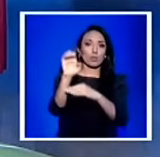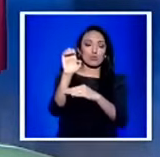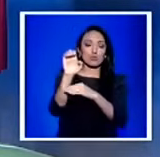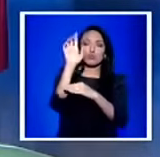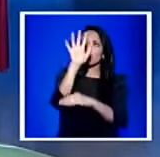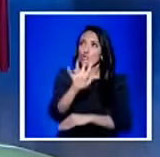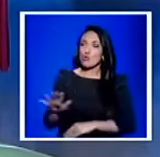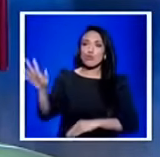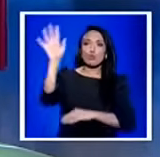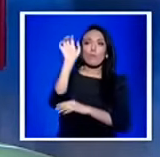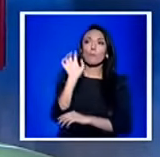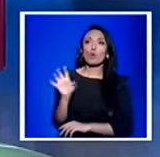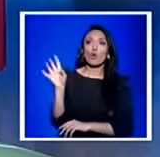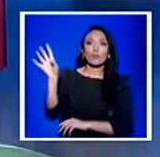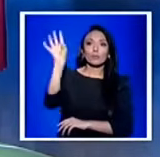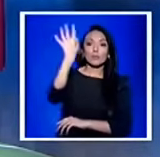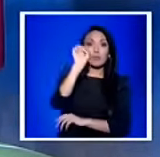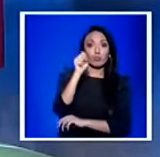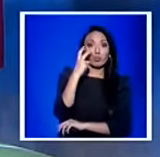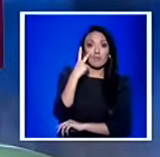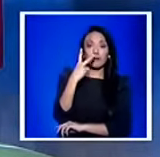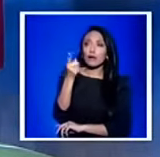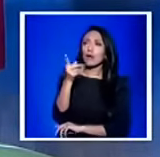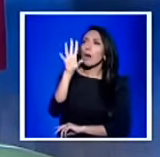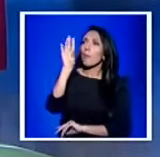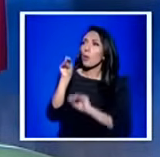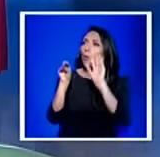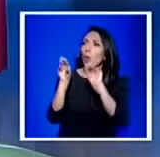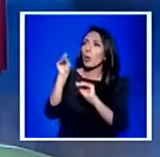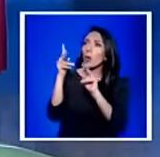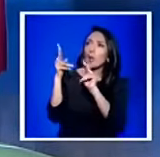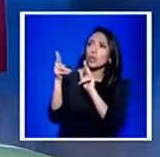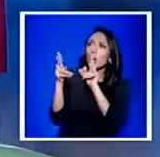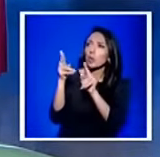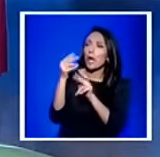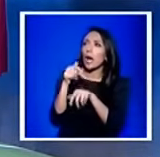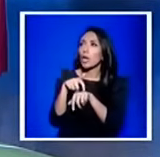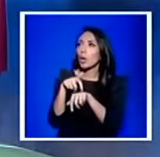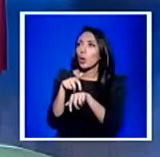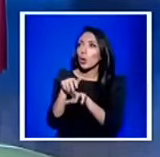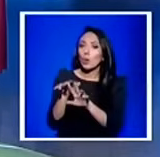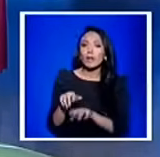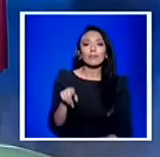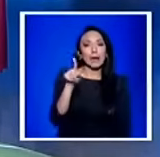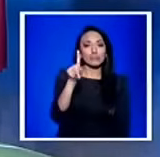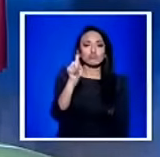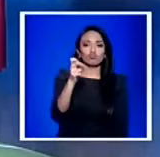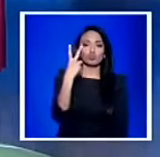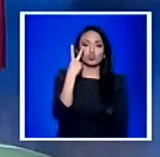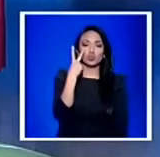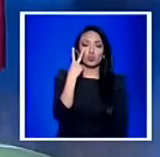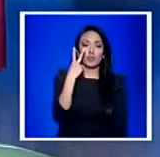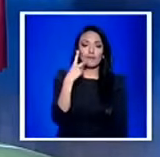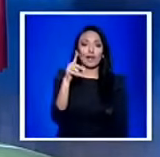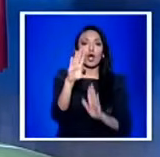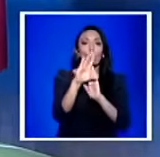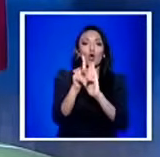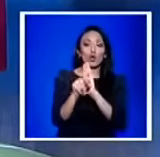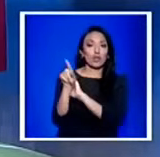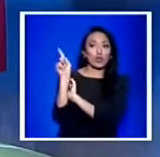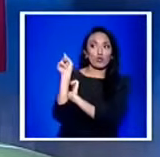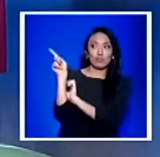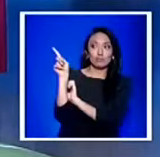en todas las provincias y, por supuesto, en la capital. Tienen que revisar las noticias relacionadas con este tema porque realmente